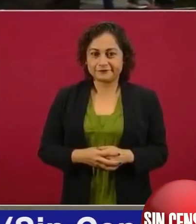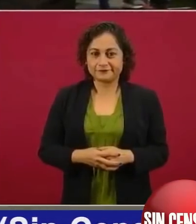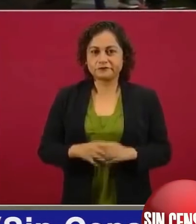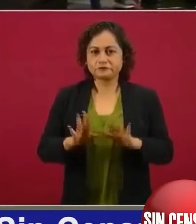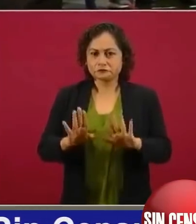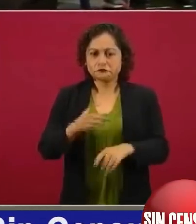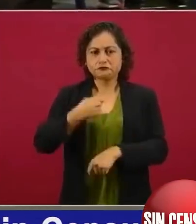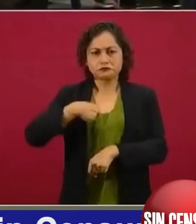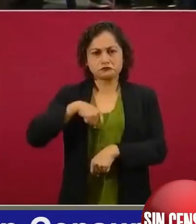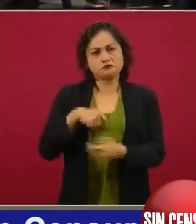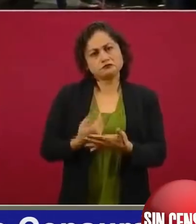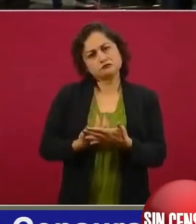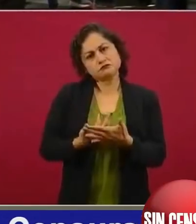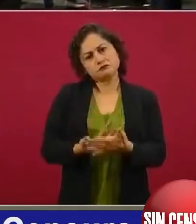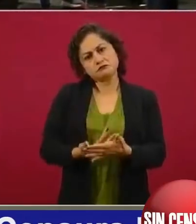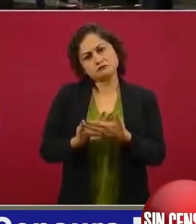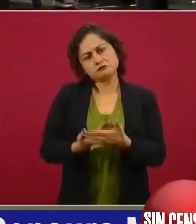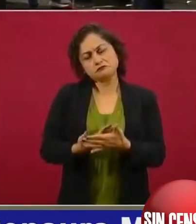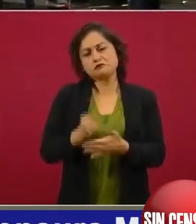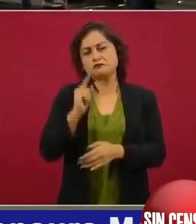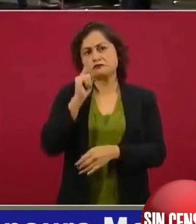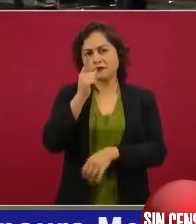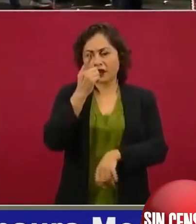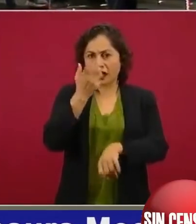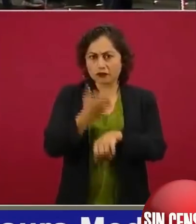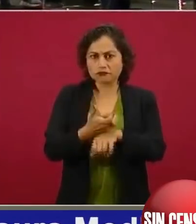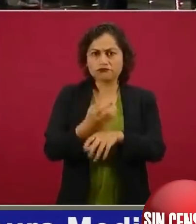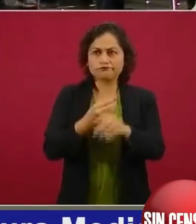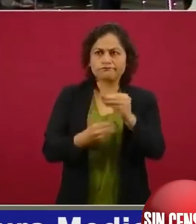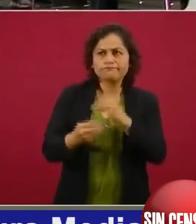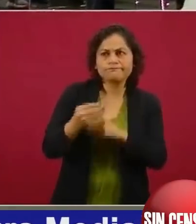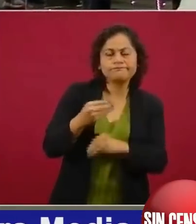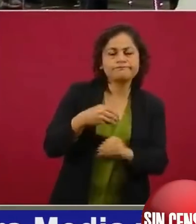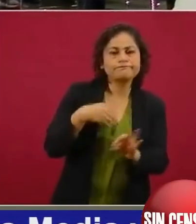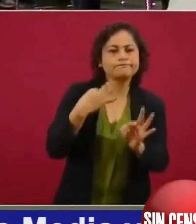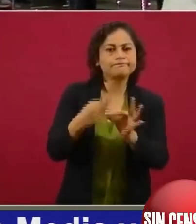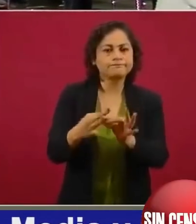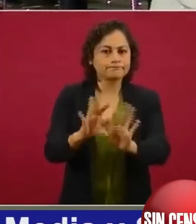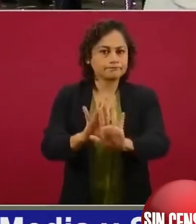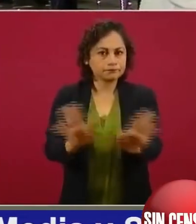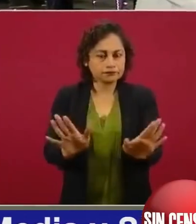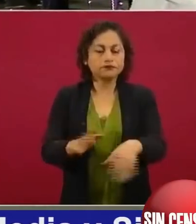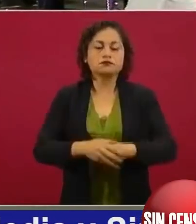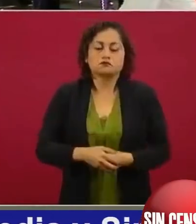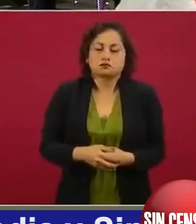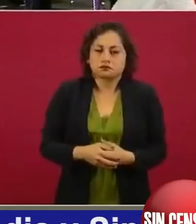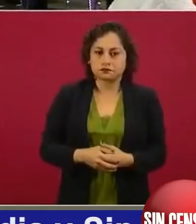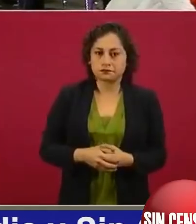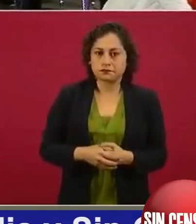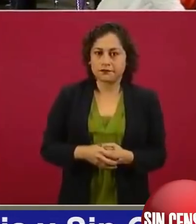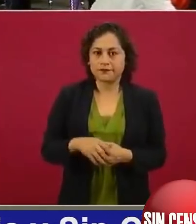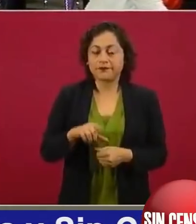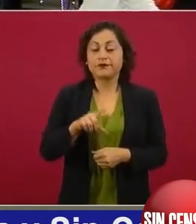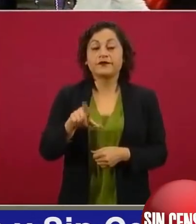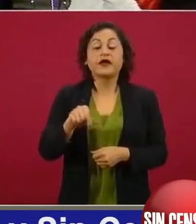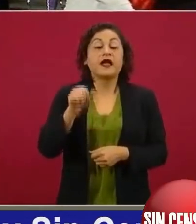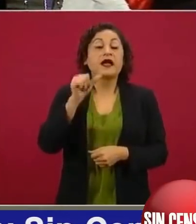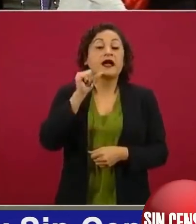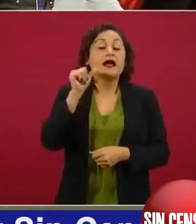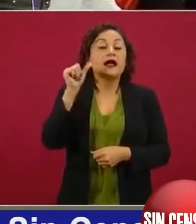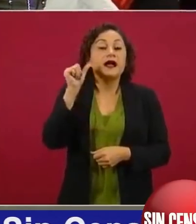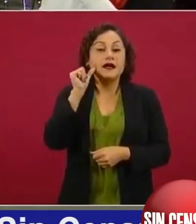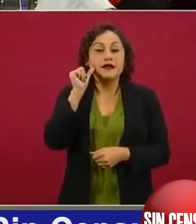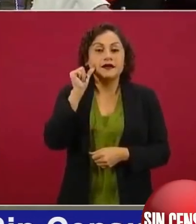Estamos esperando que se resuelvan las cosas. Ayer que salió un